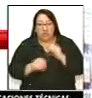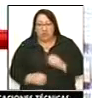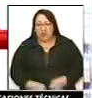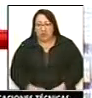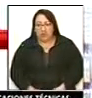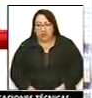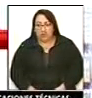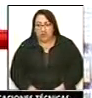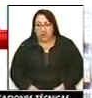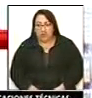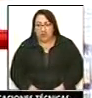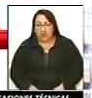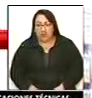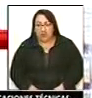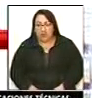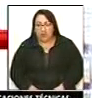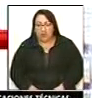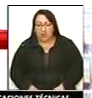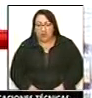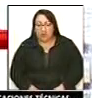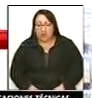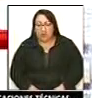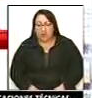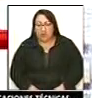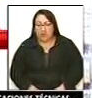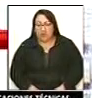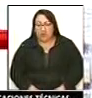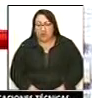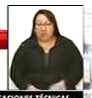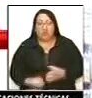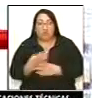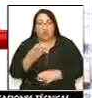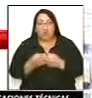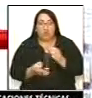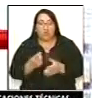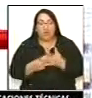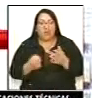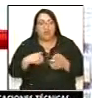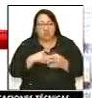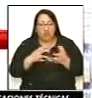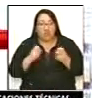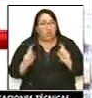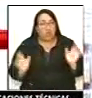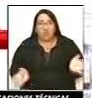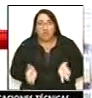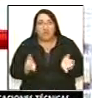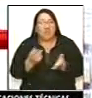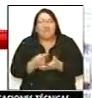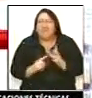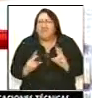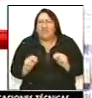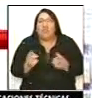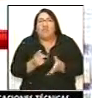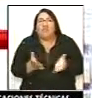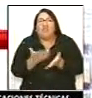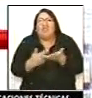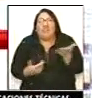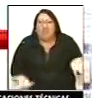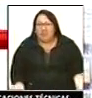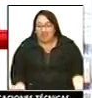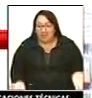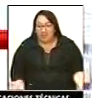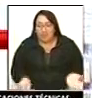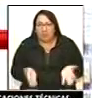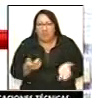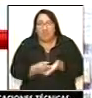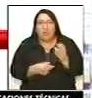es justamente diseñar el modelo de justicia que queremos, no impulsar. ¿Impulsar qué? O sea, voy a